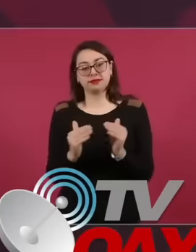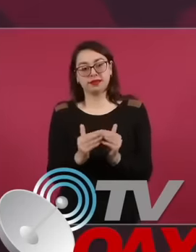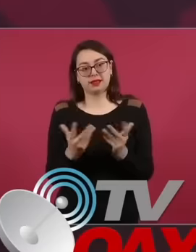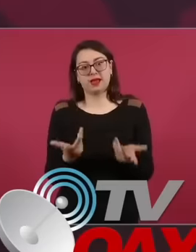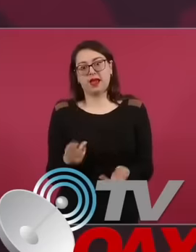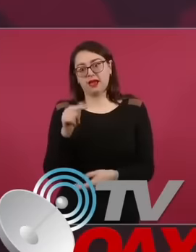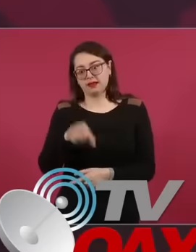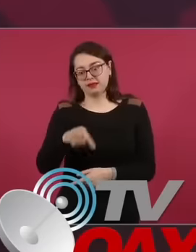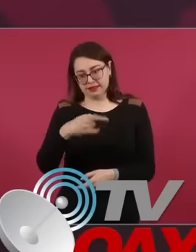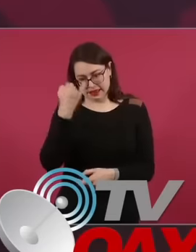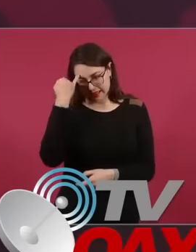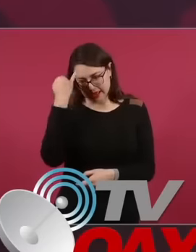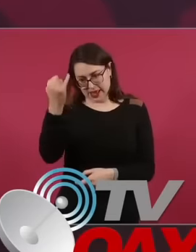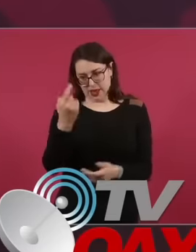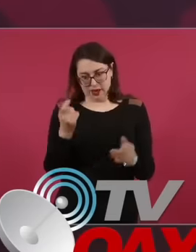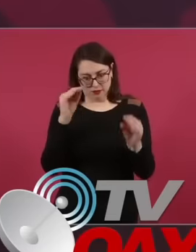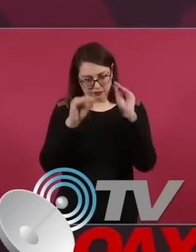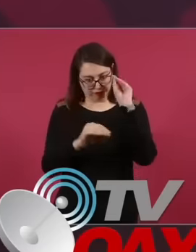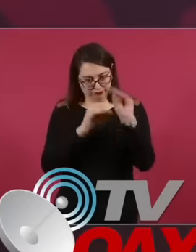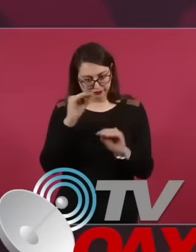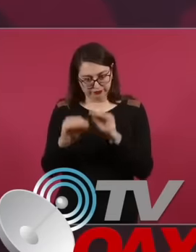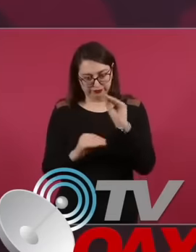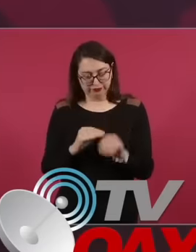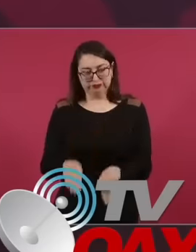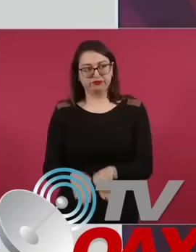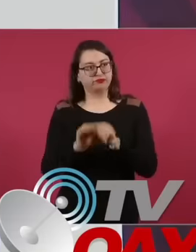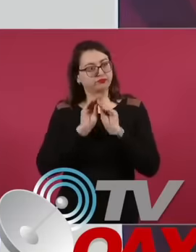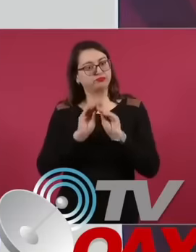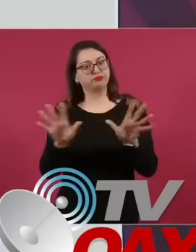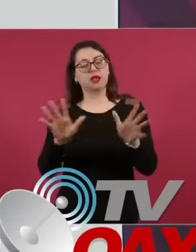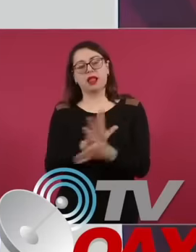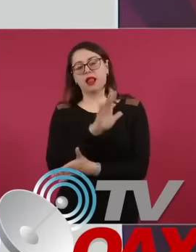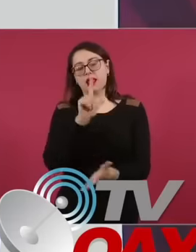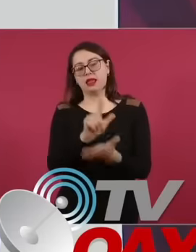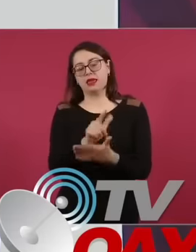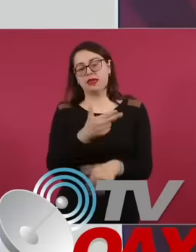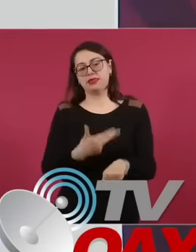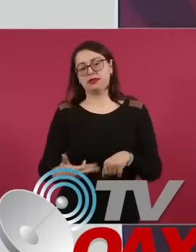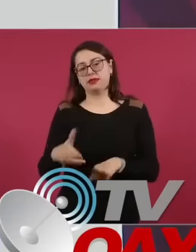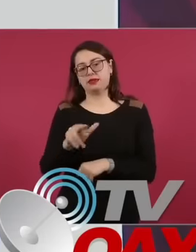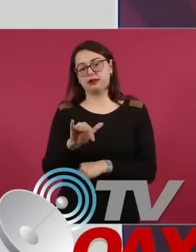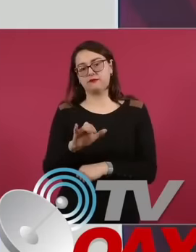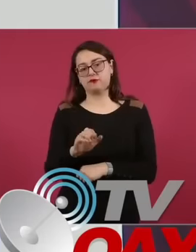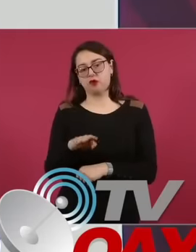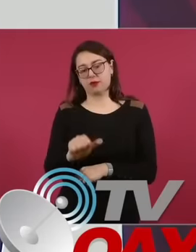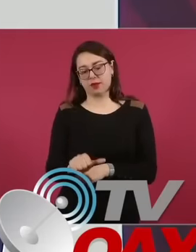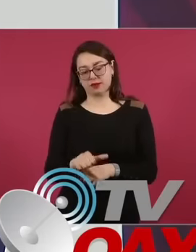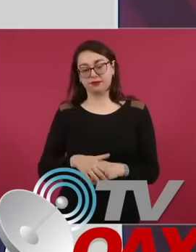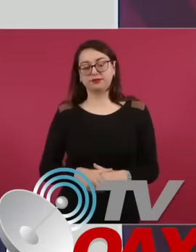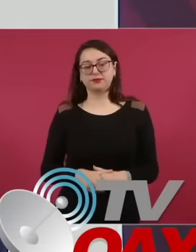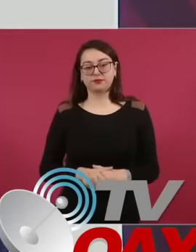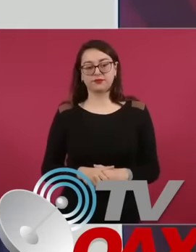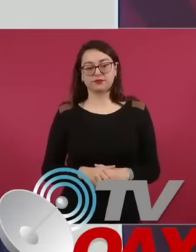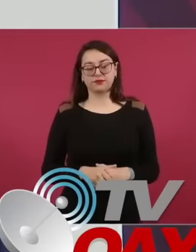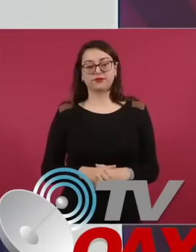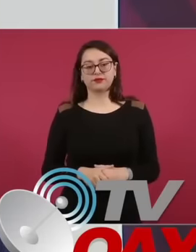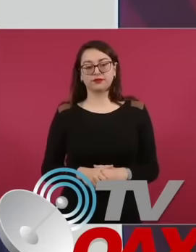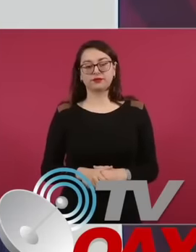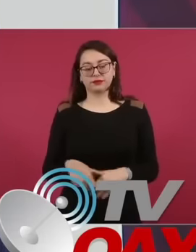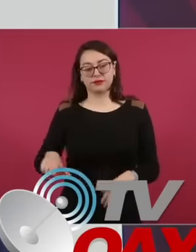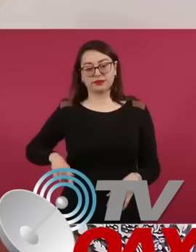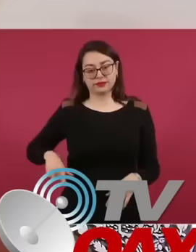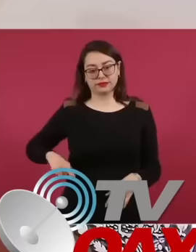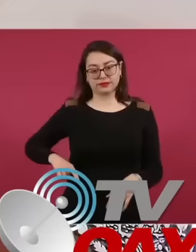dictaron y se elaboraron, se lanzaron las leyes de reforma, cuando estaba el gobierno en Veracruz,